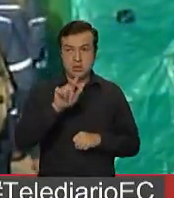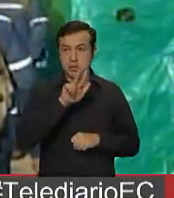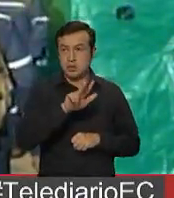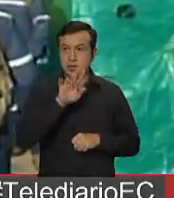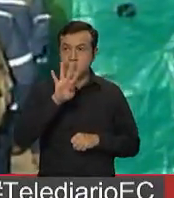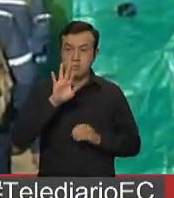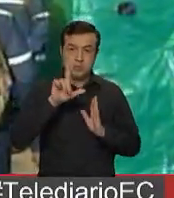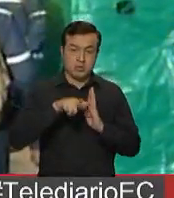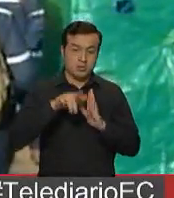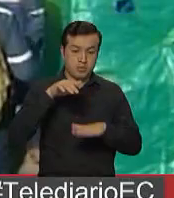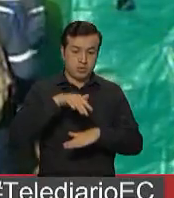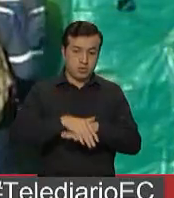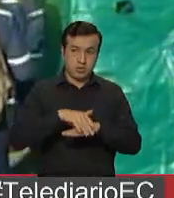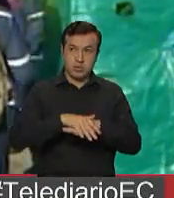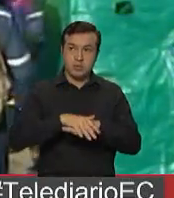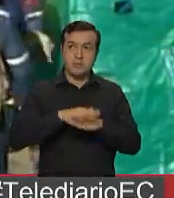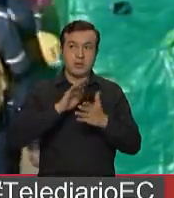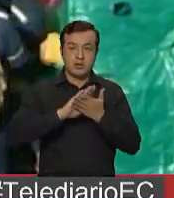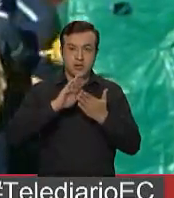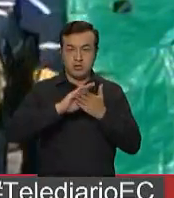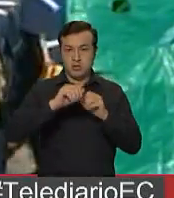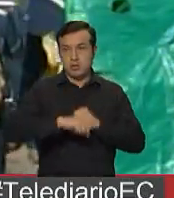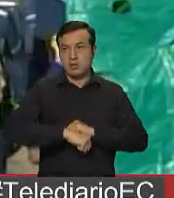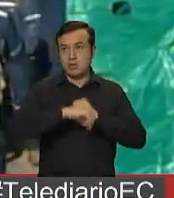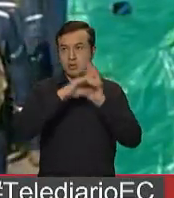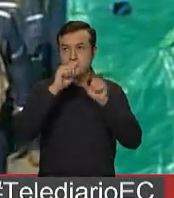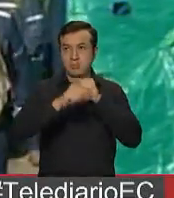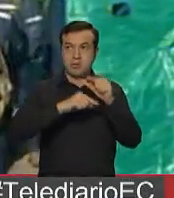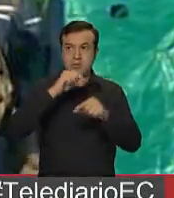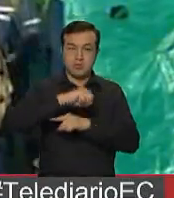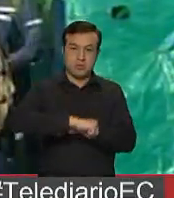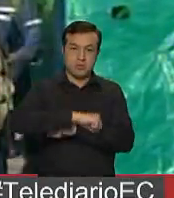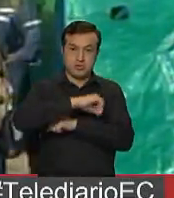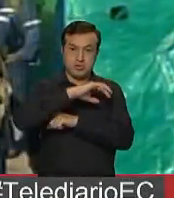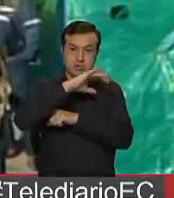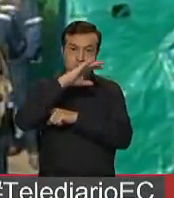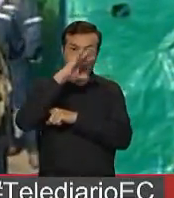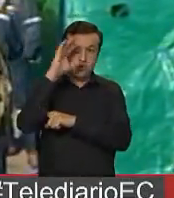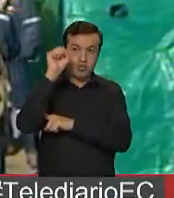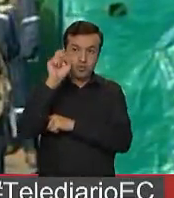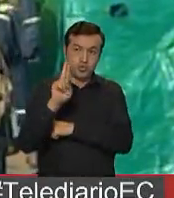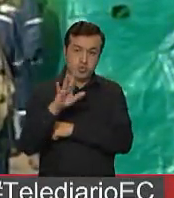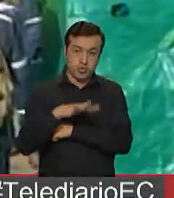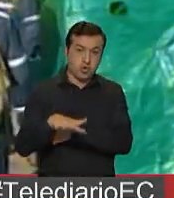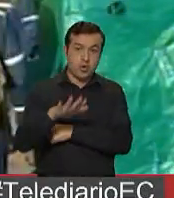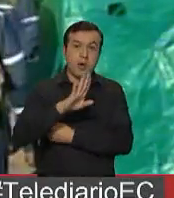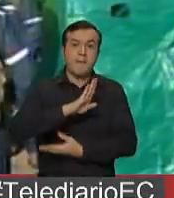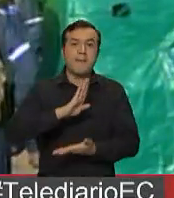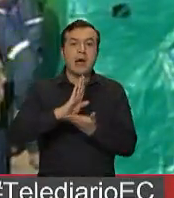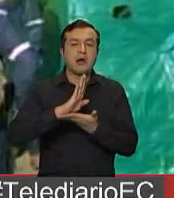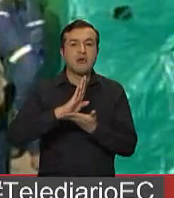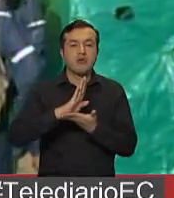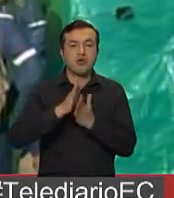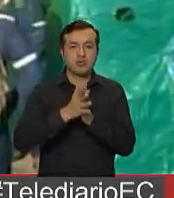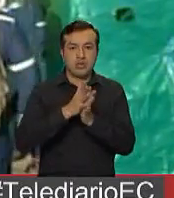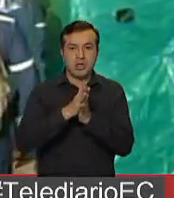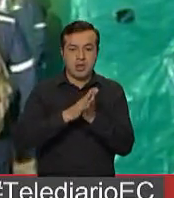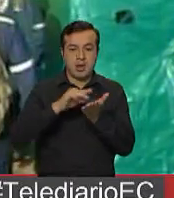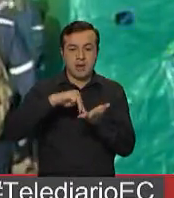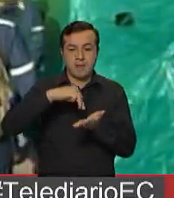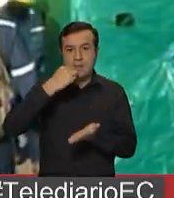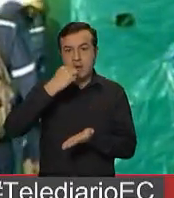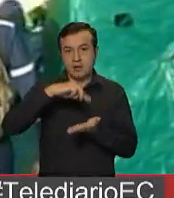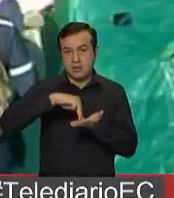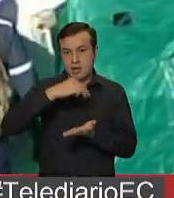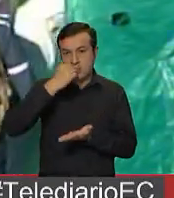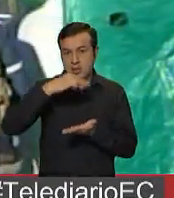7:34 de la tarde, de la mañana, perdón. De a poco sale el sol en este punto del sur de la capital, en el sector de La Magdalena. Vamos a hablar esta